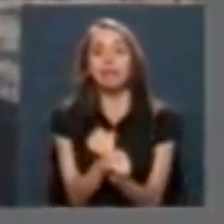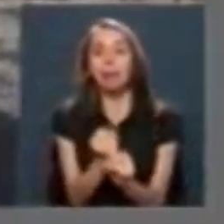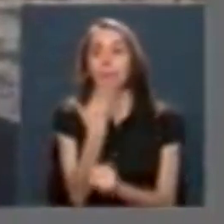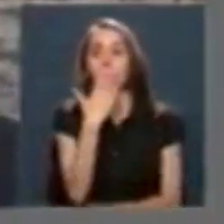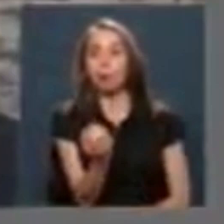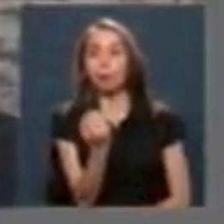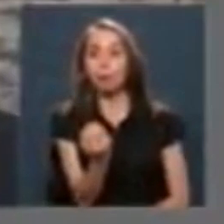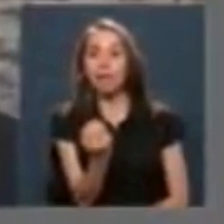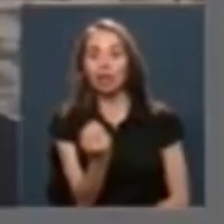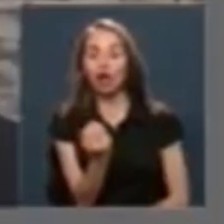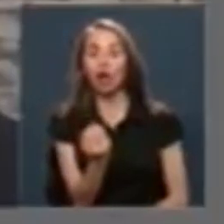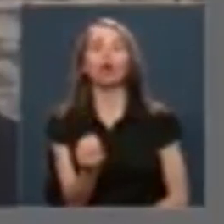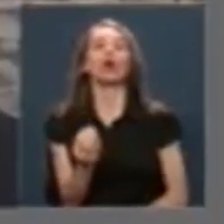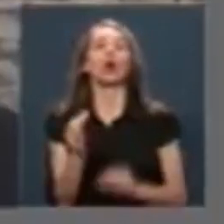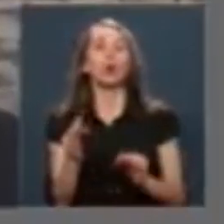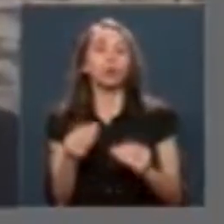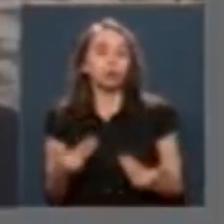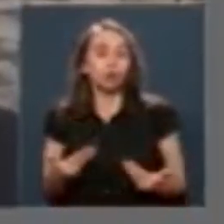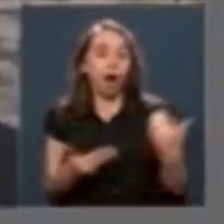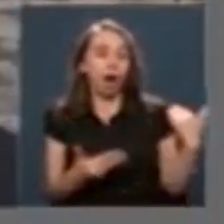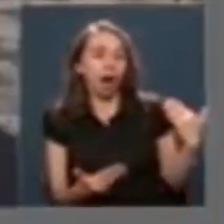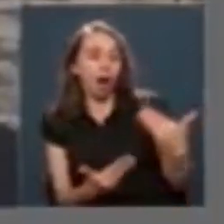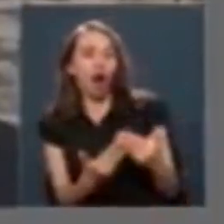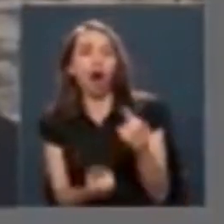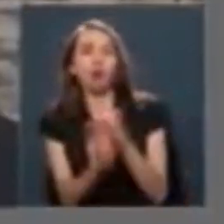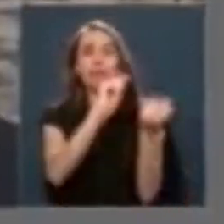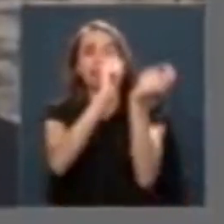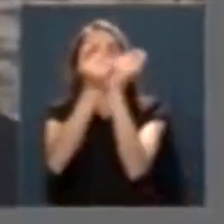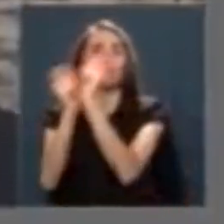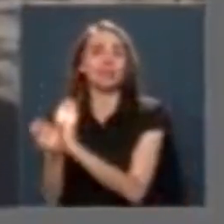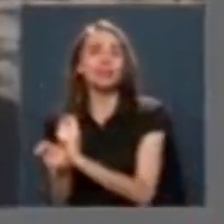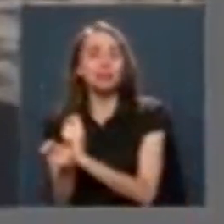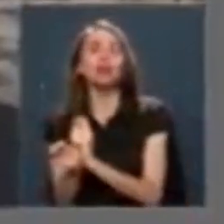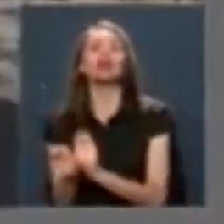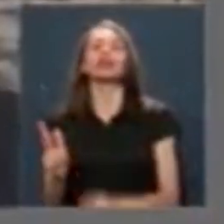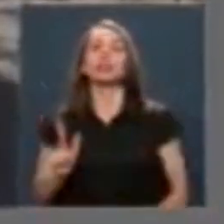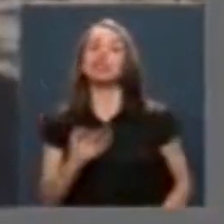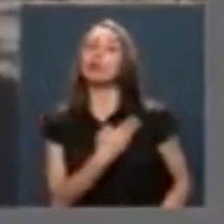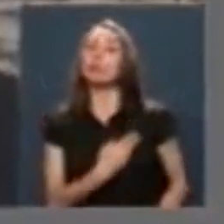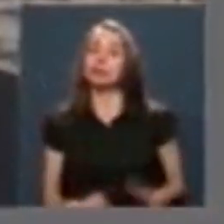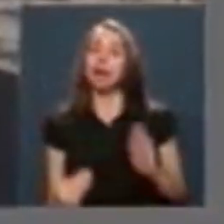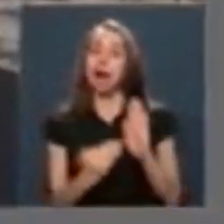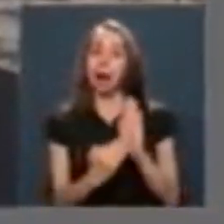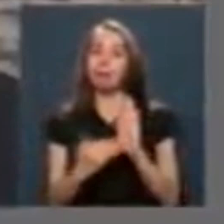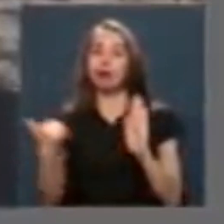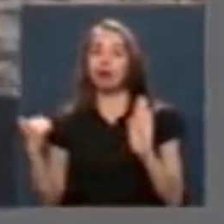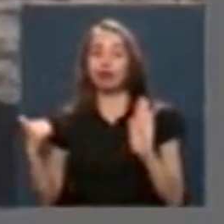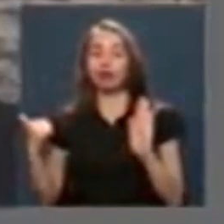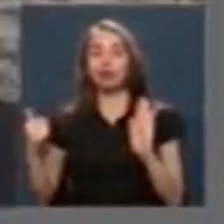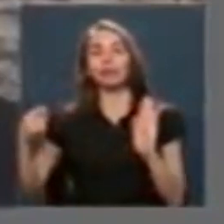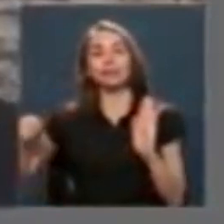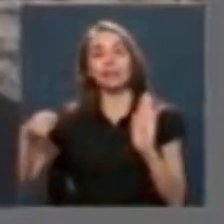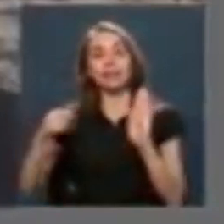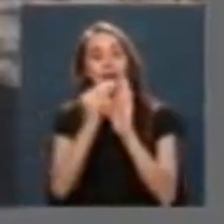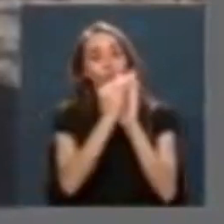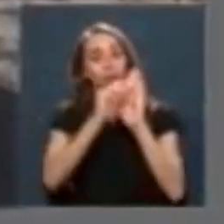eficiente y acorde a los nuevos tiempos. Apoyo, señor presidente, las modificaciones